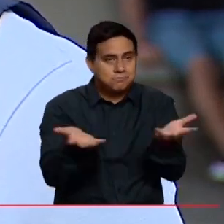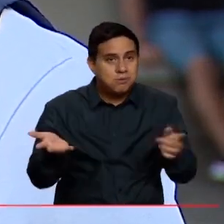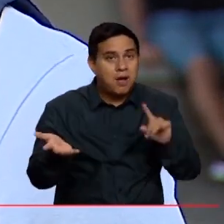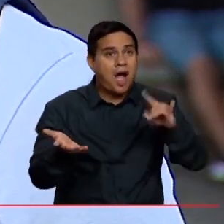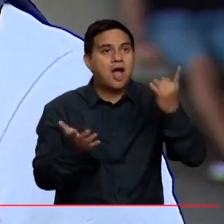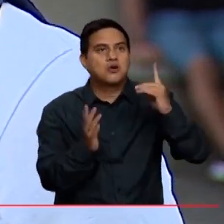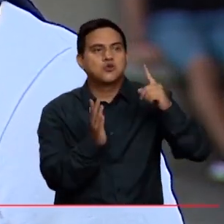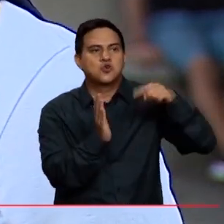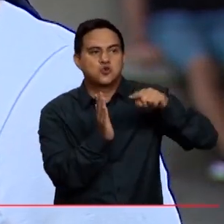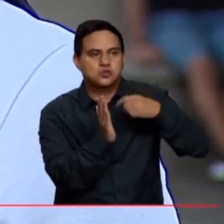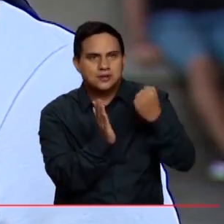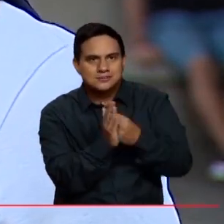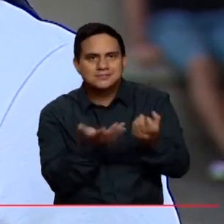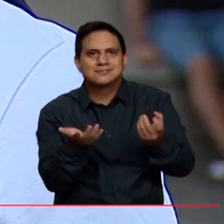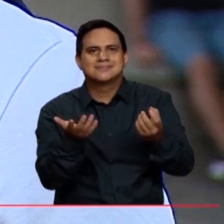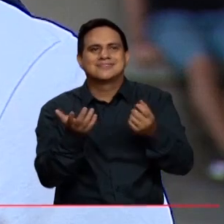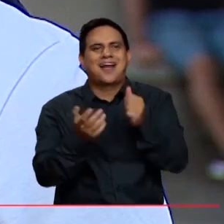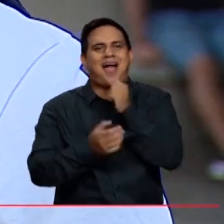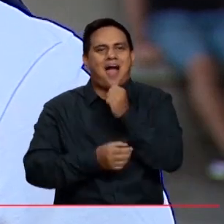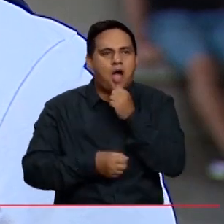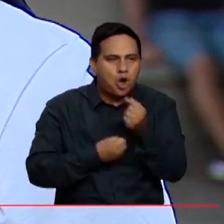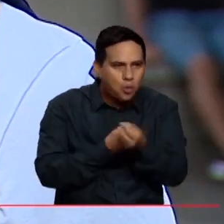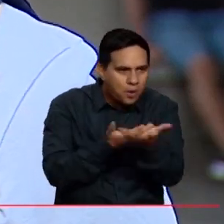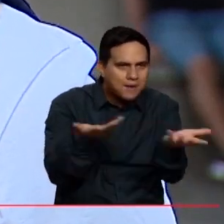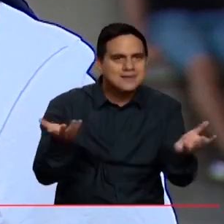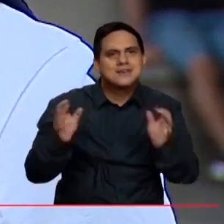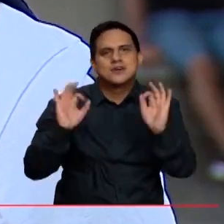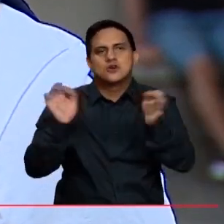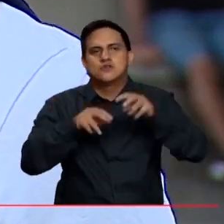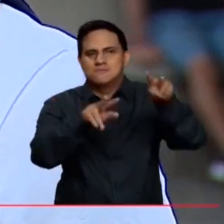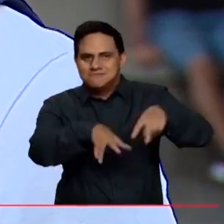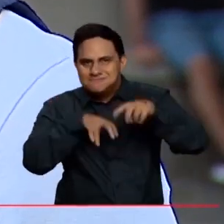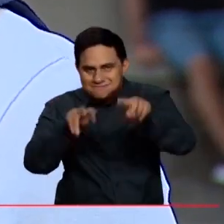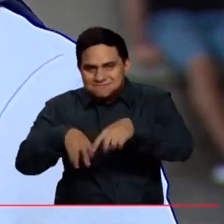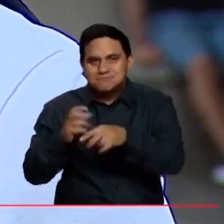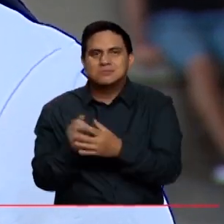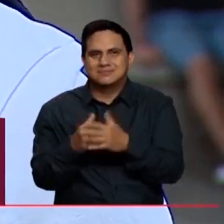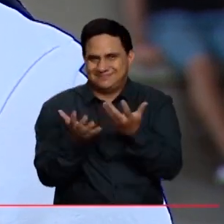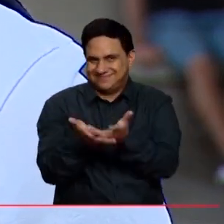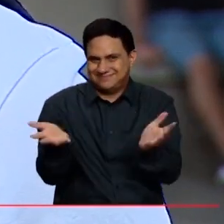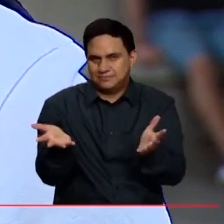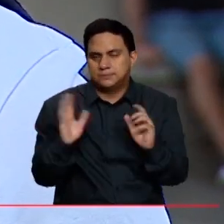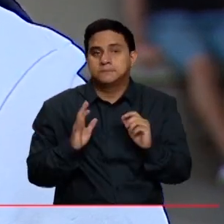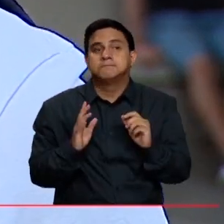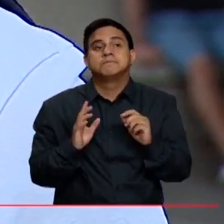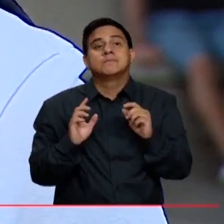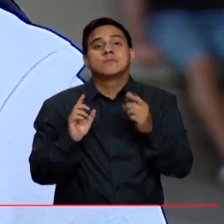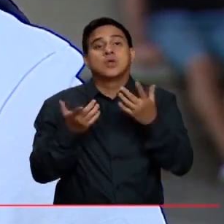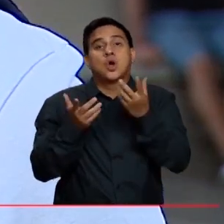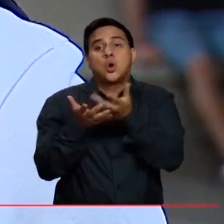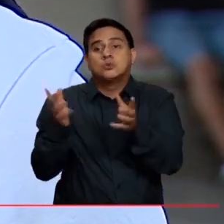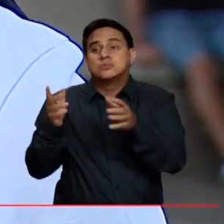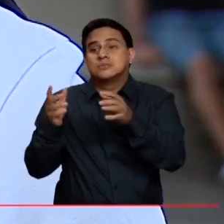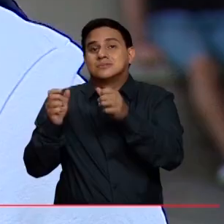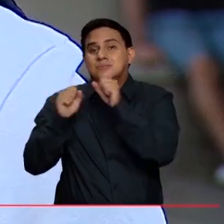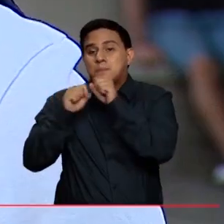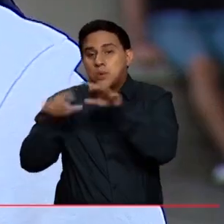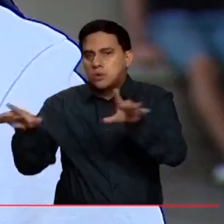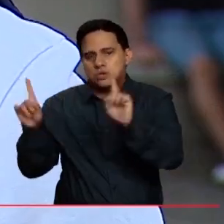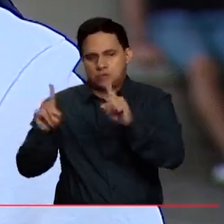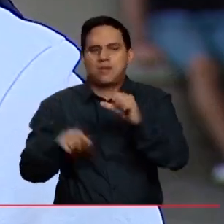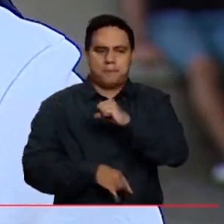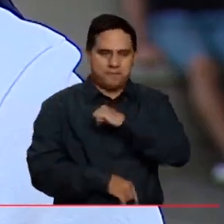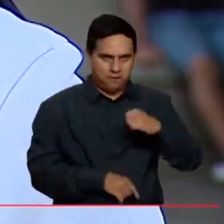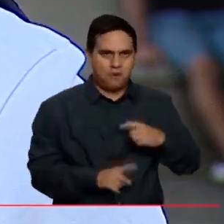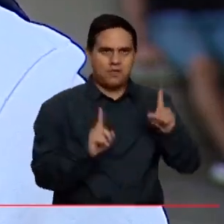contratación directa con carrotanques para abastecimiento de agua. Situaciones que conlleven no solamente en el sector público, sino también en el sector privado, estarán